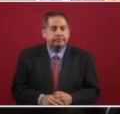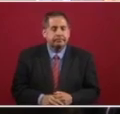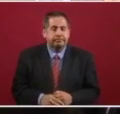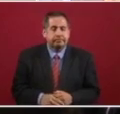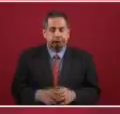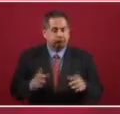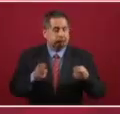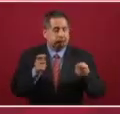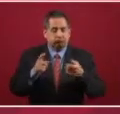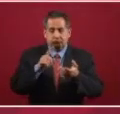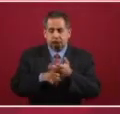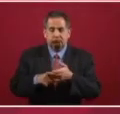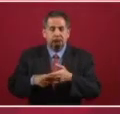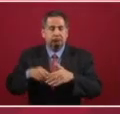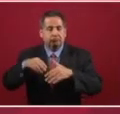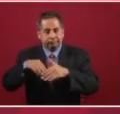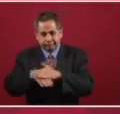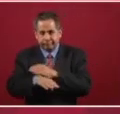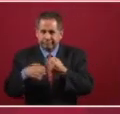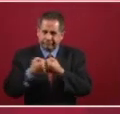El control en puertos.